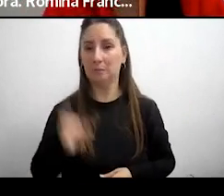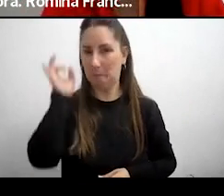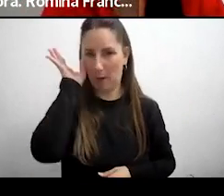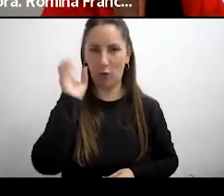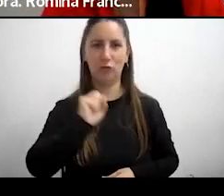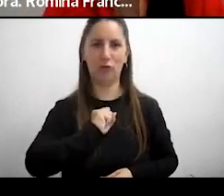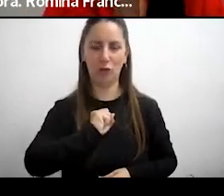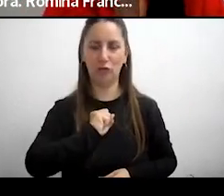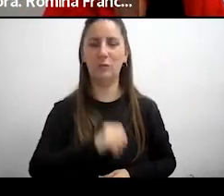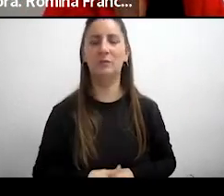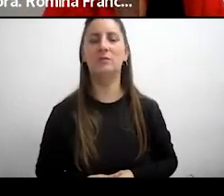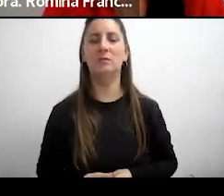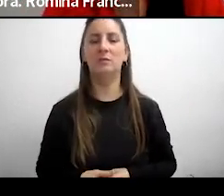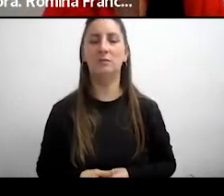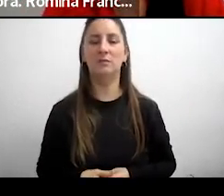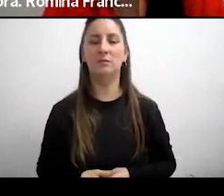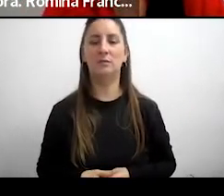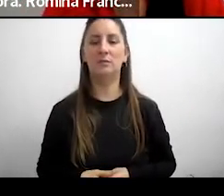un poquito de tos,